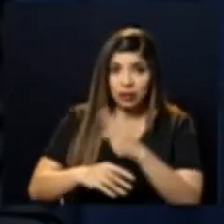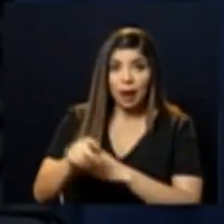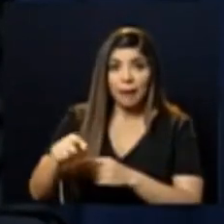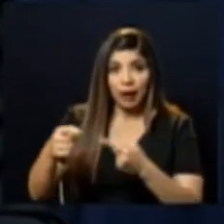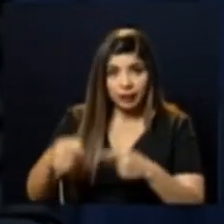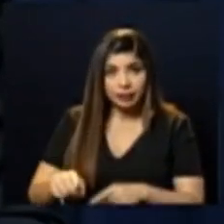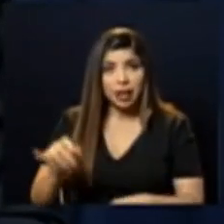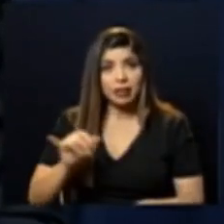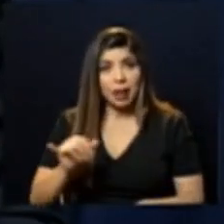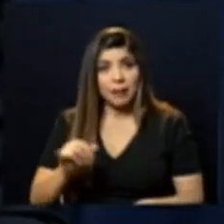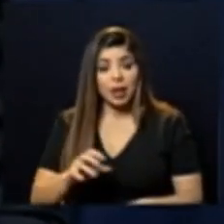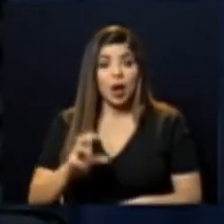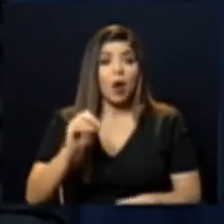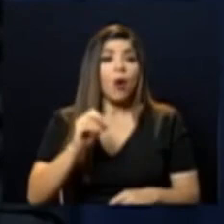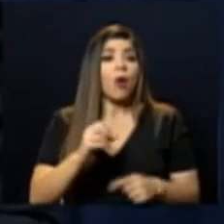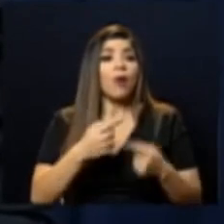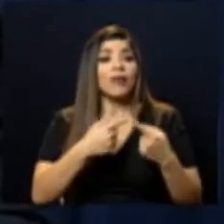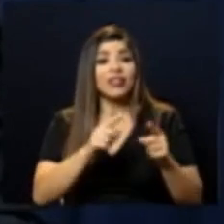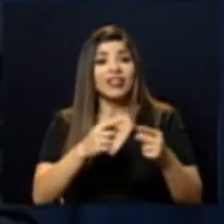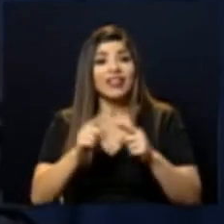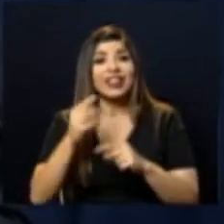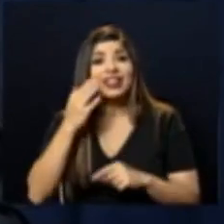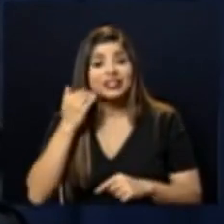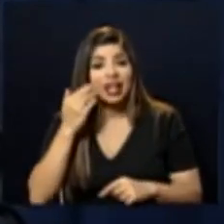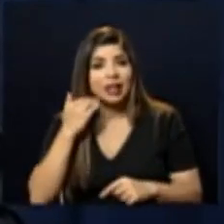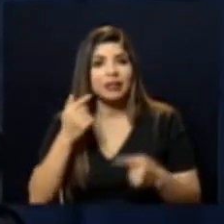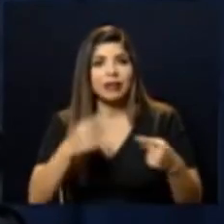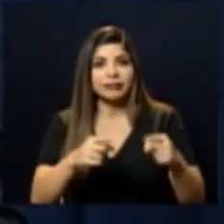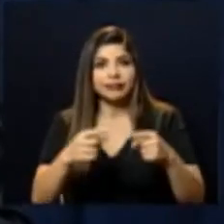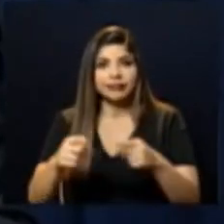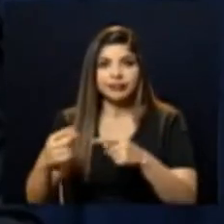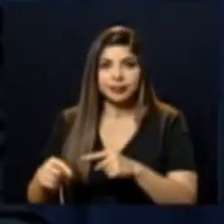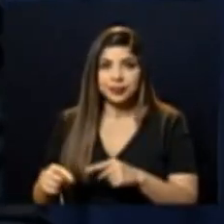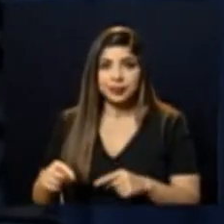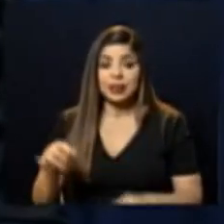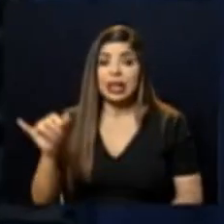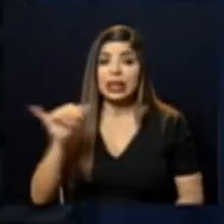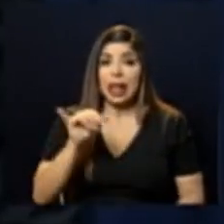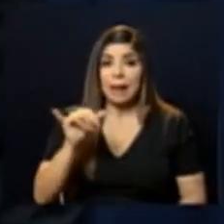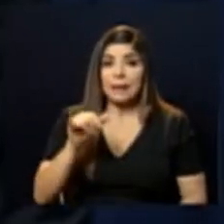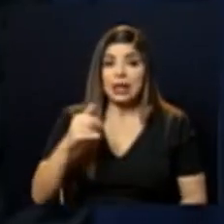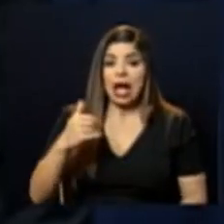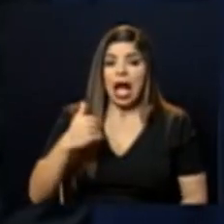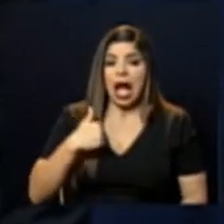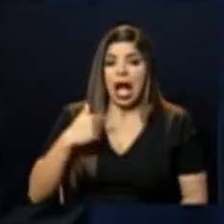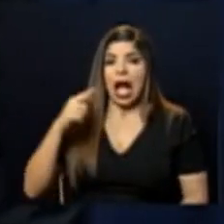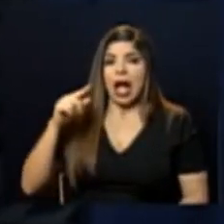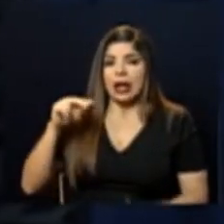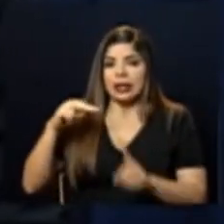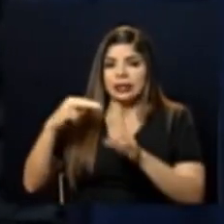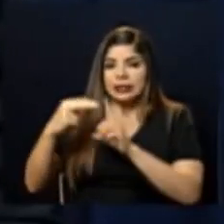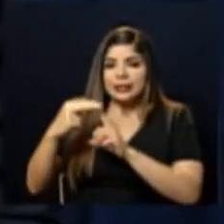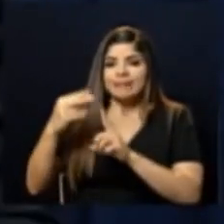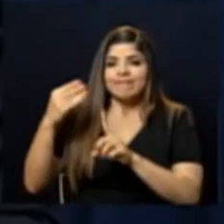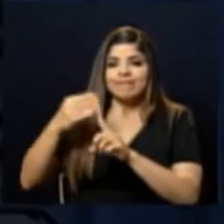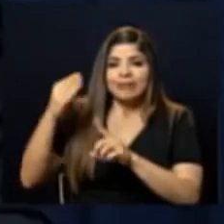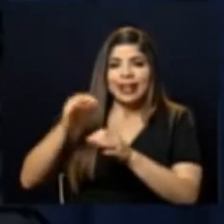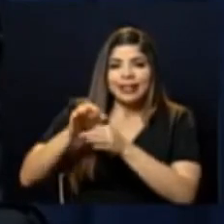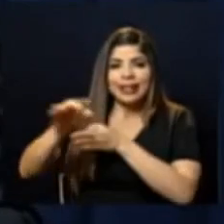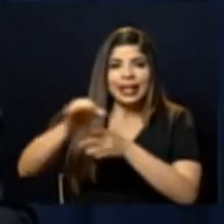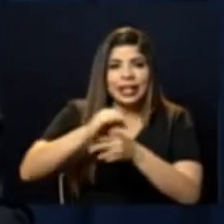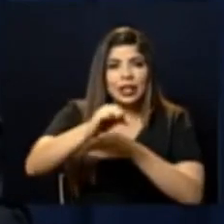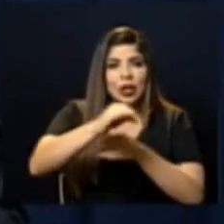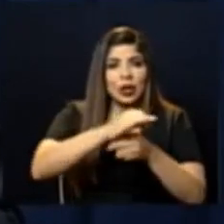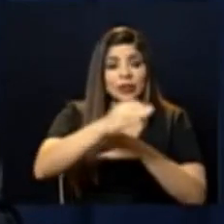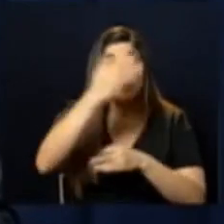discapacidad o distinta etnia, y también tiene una dimensión territorial, pues